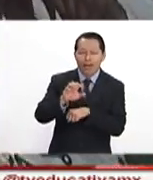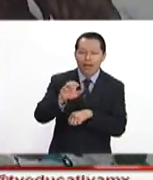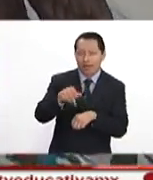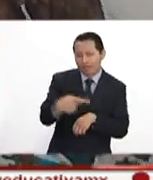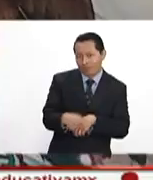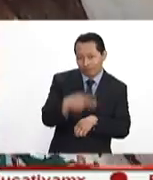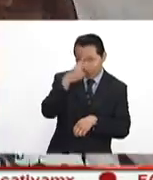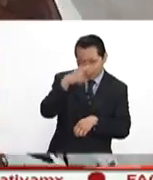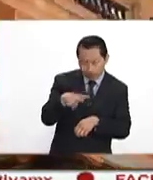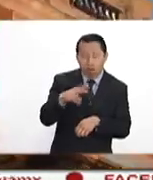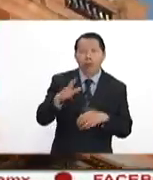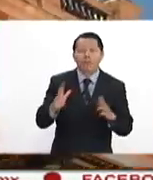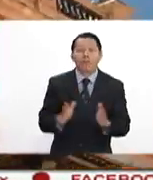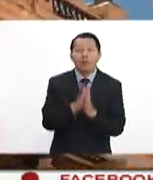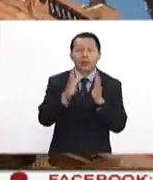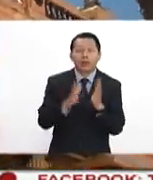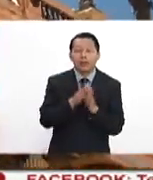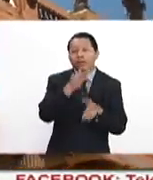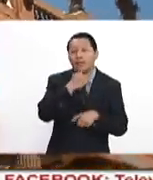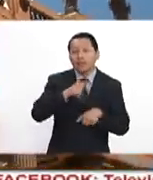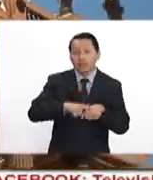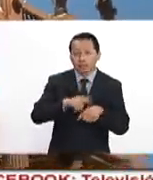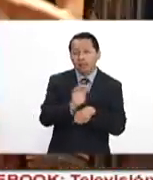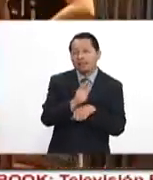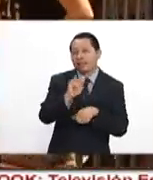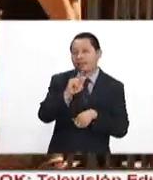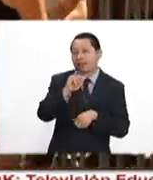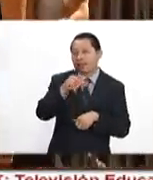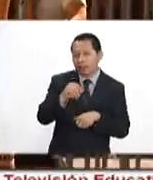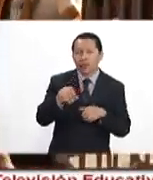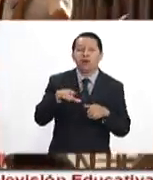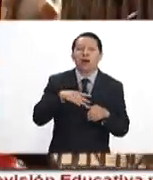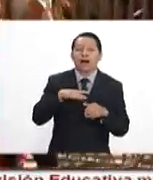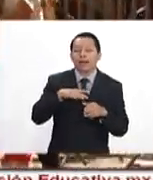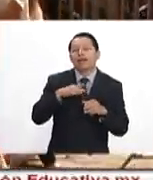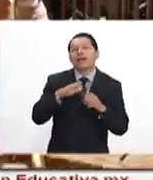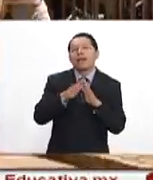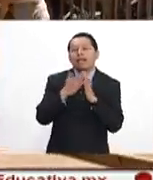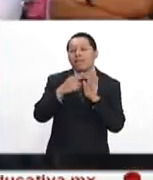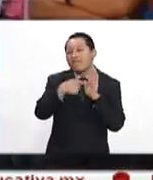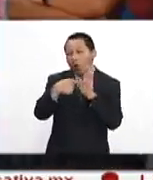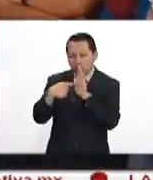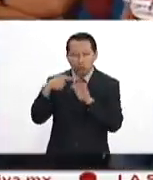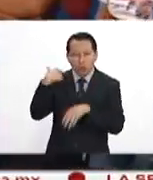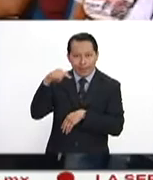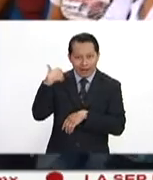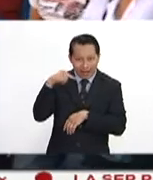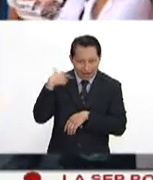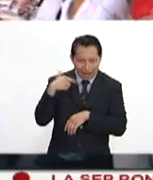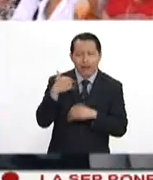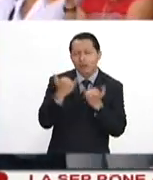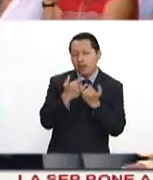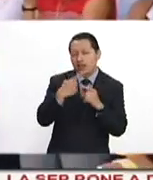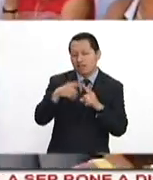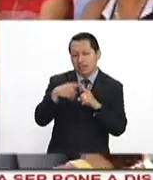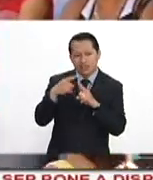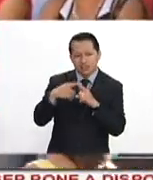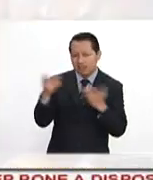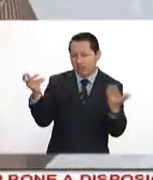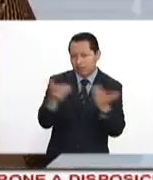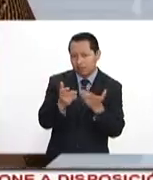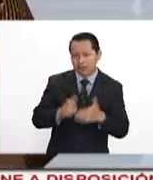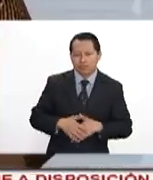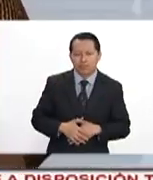azteca. Participarán en el Festival Cervantino, la Feria del Libro de Guadalajara, entre otros íconos culturales de nuestro